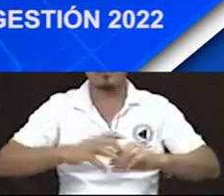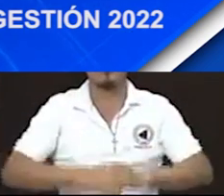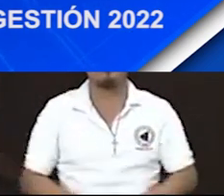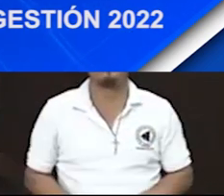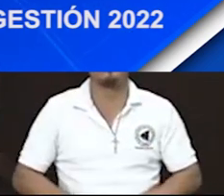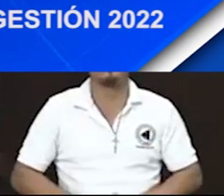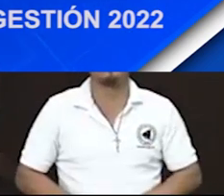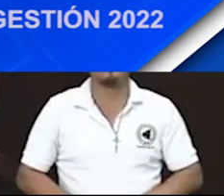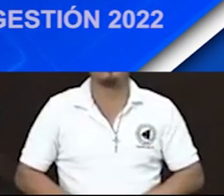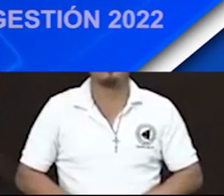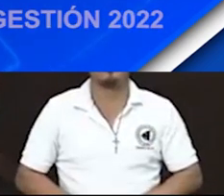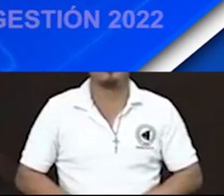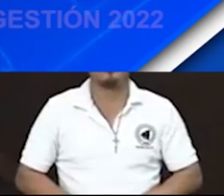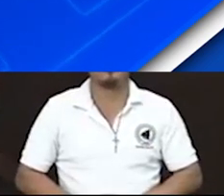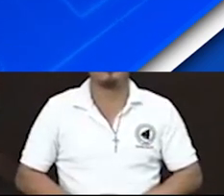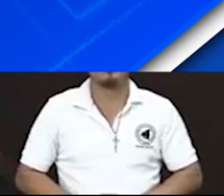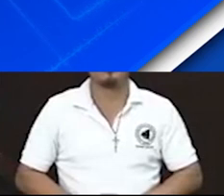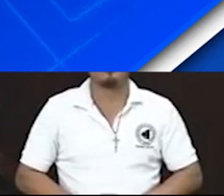nacional.